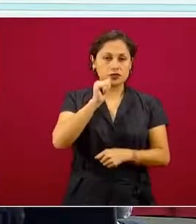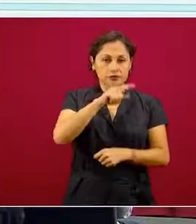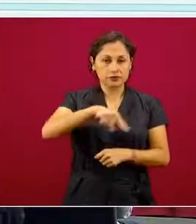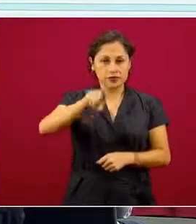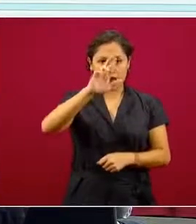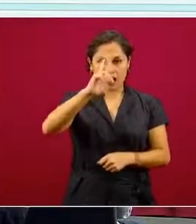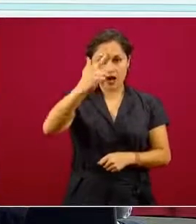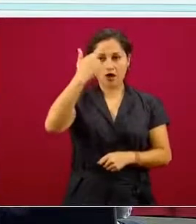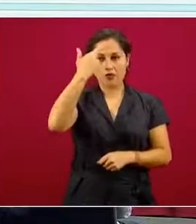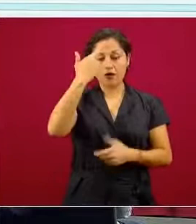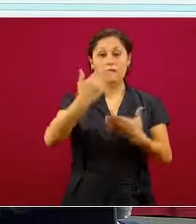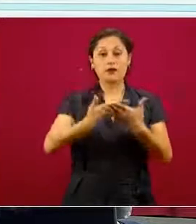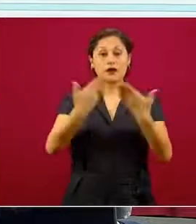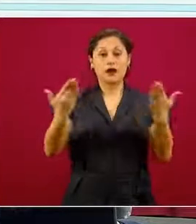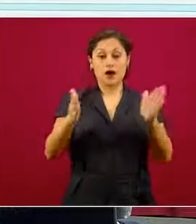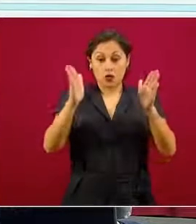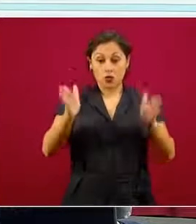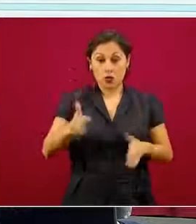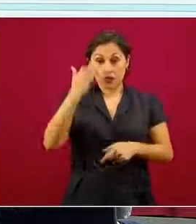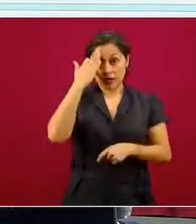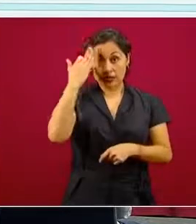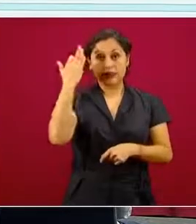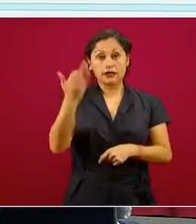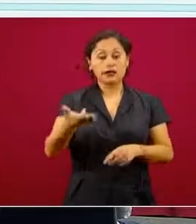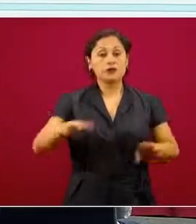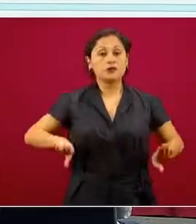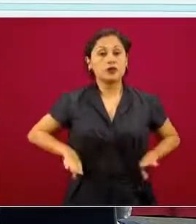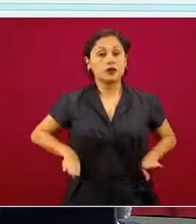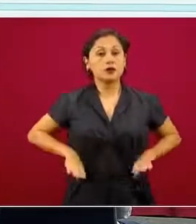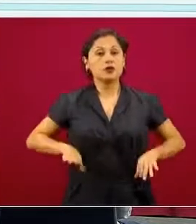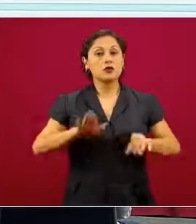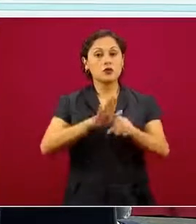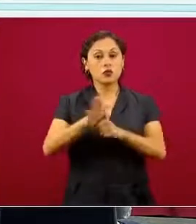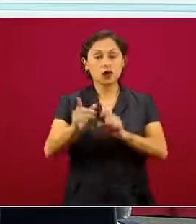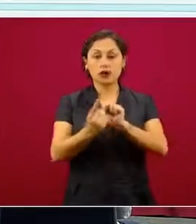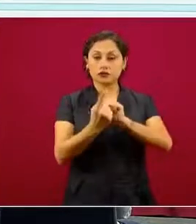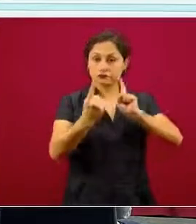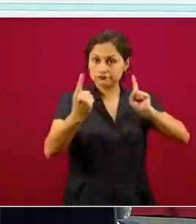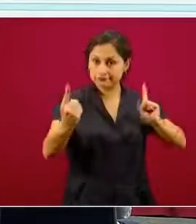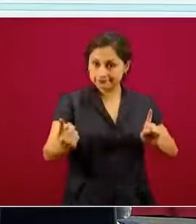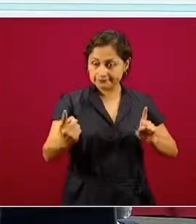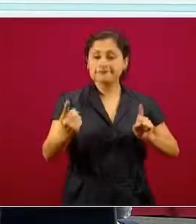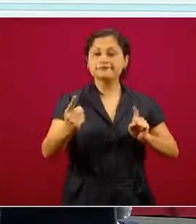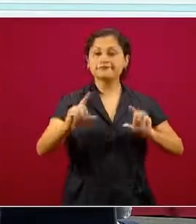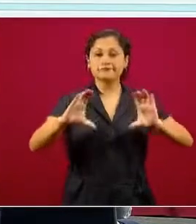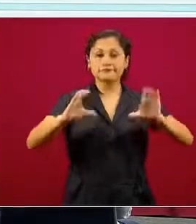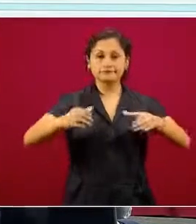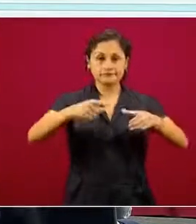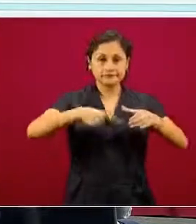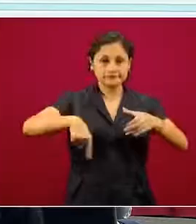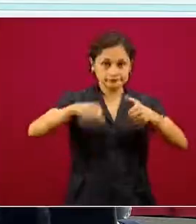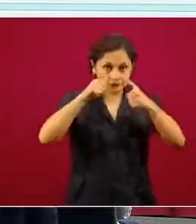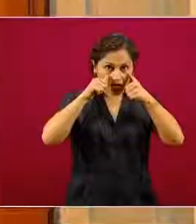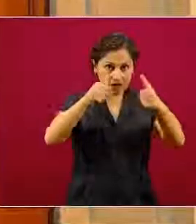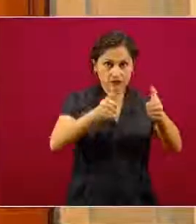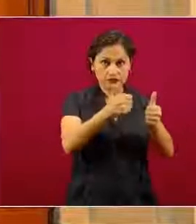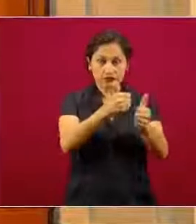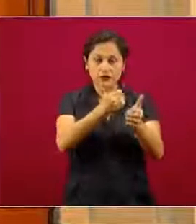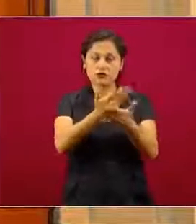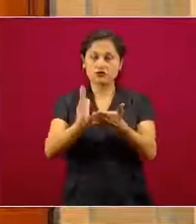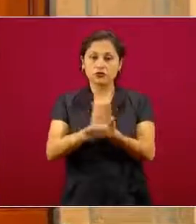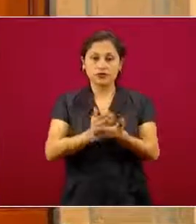por intervenciones comunitarias, de distanciamiento social, de disminución de las